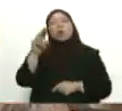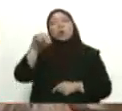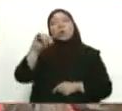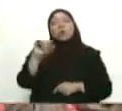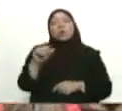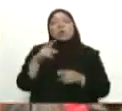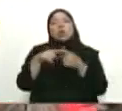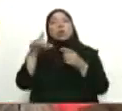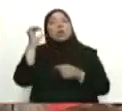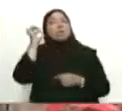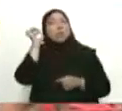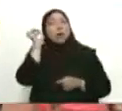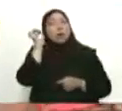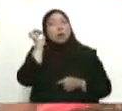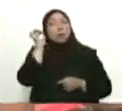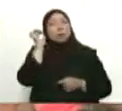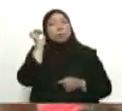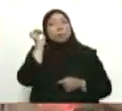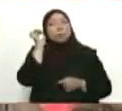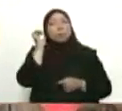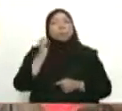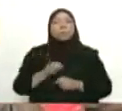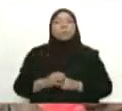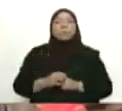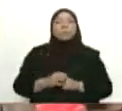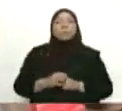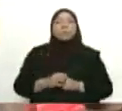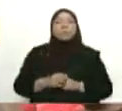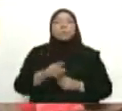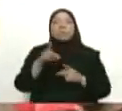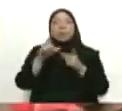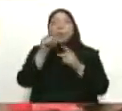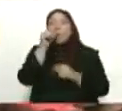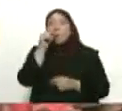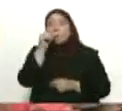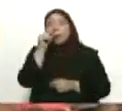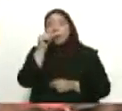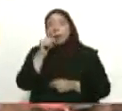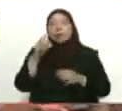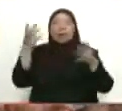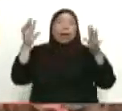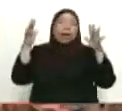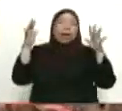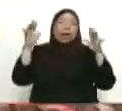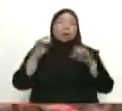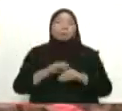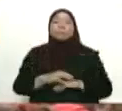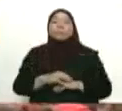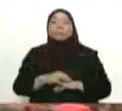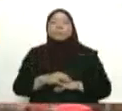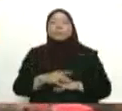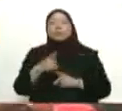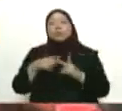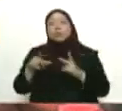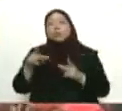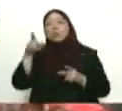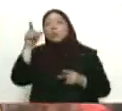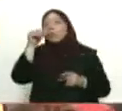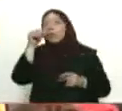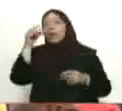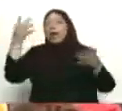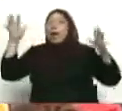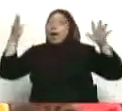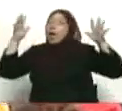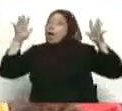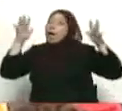Sara Torres Antonio olivo naureth Pérez nauret la